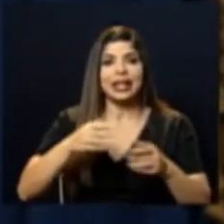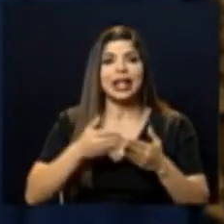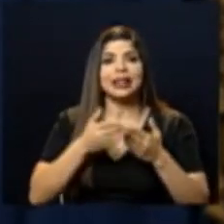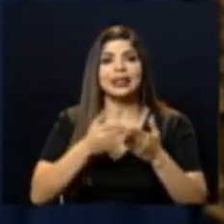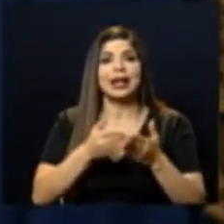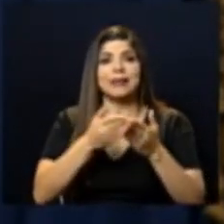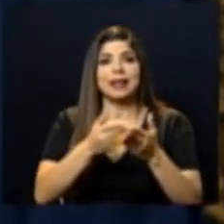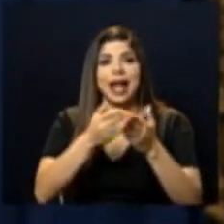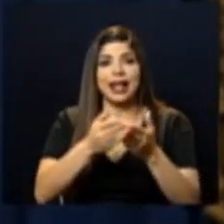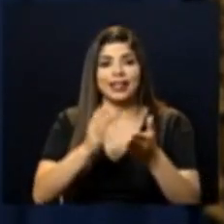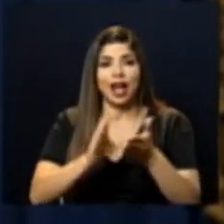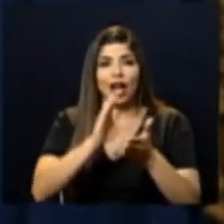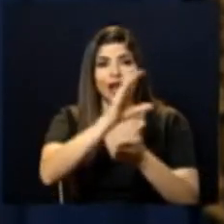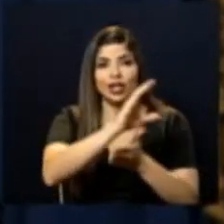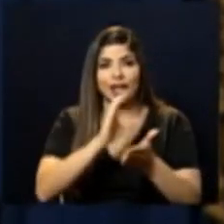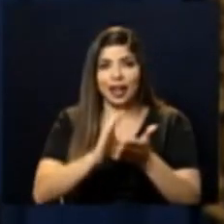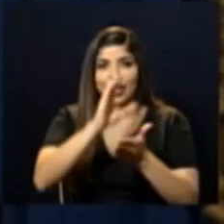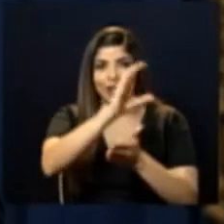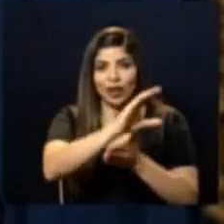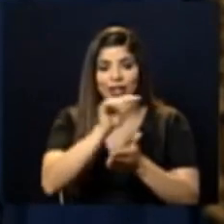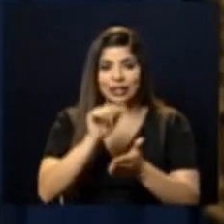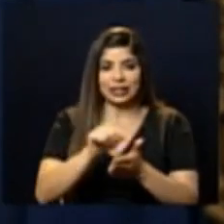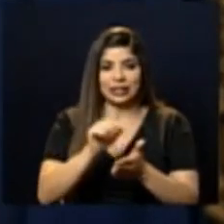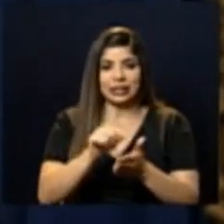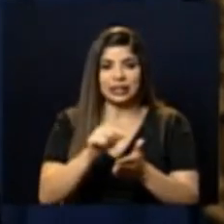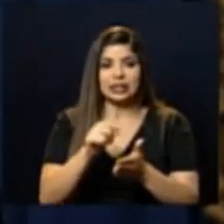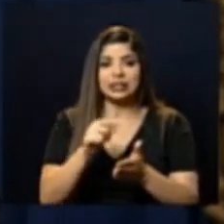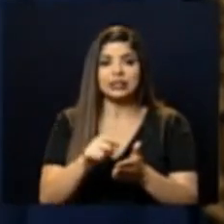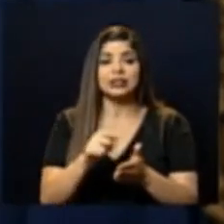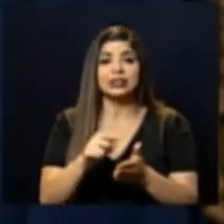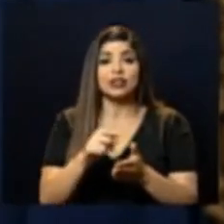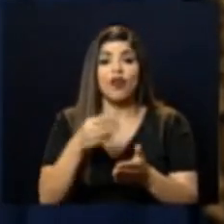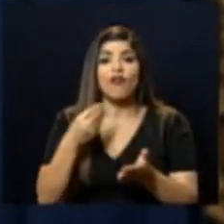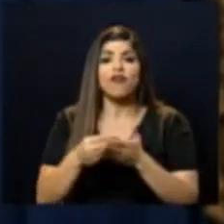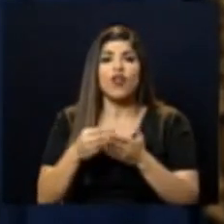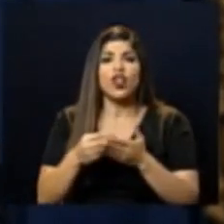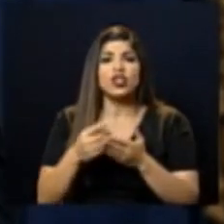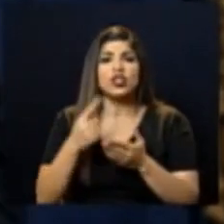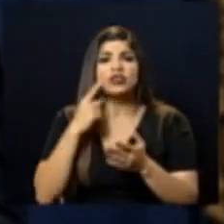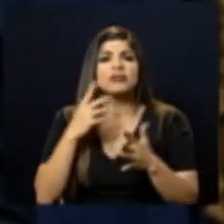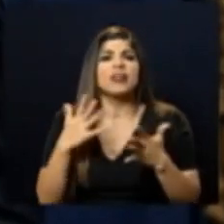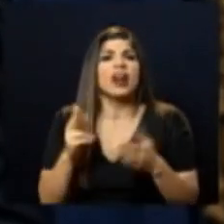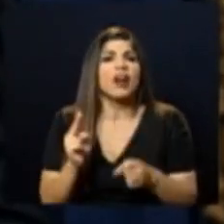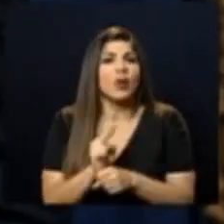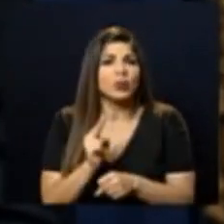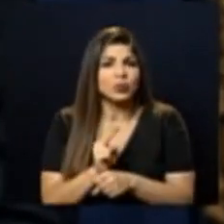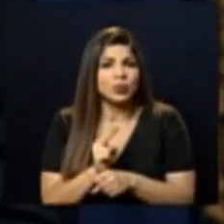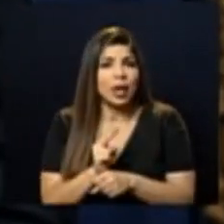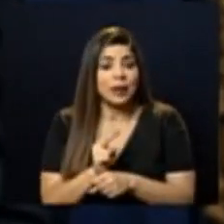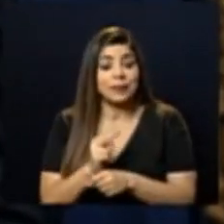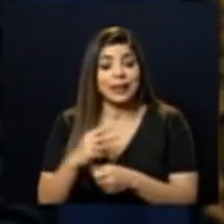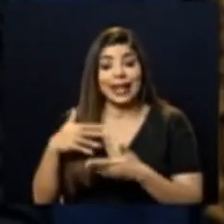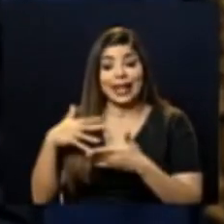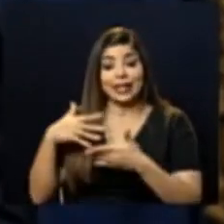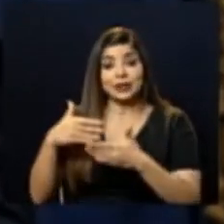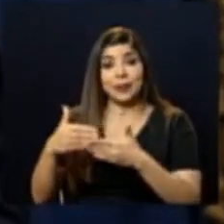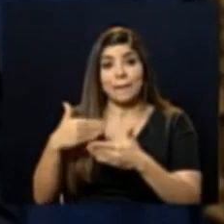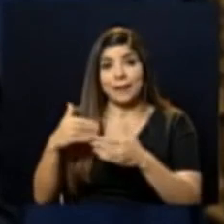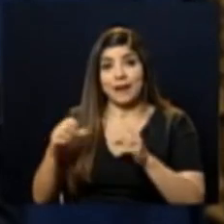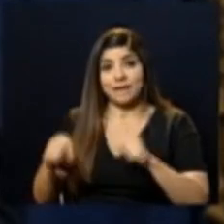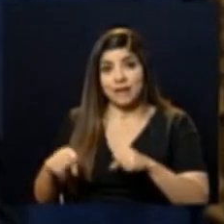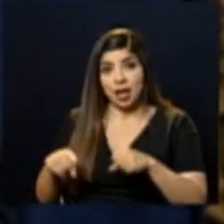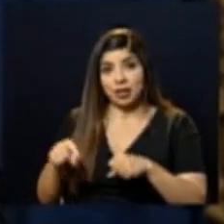terminal de contenedores. ¿En qué se utilizarán estos fondos? Tanto los estudios de